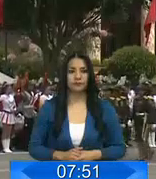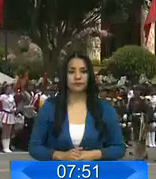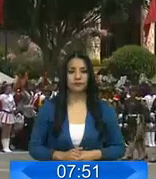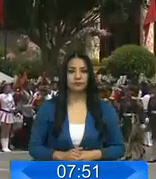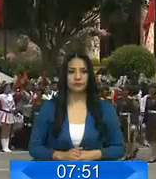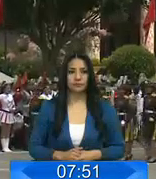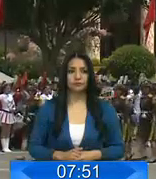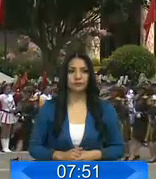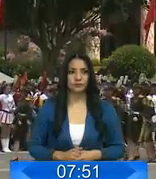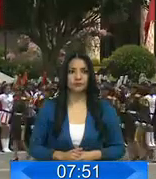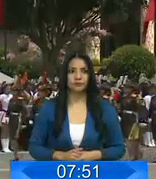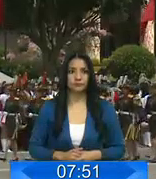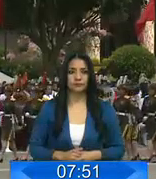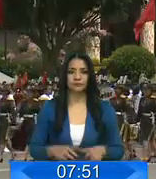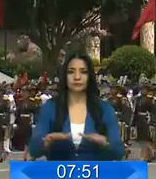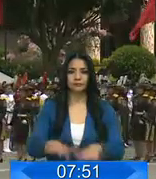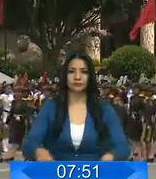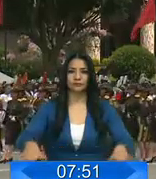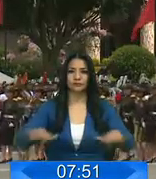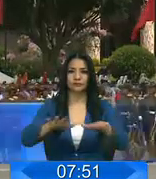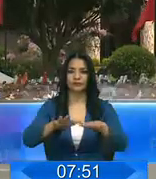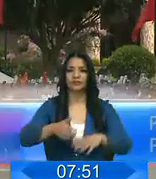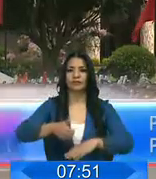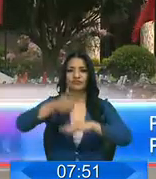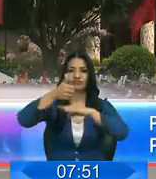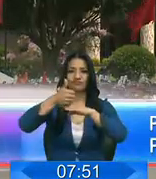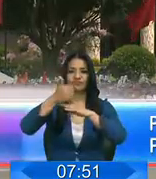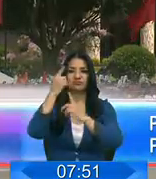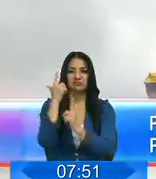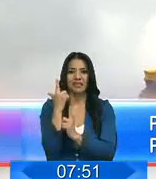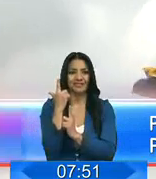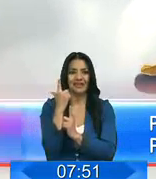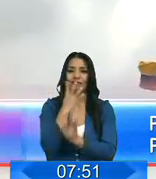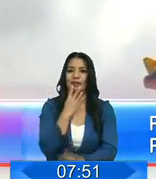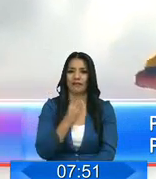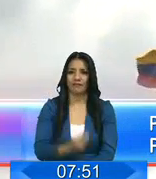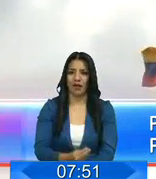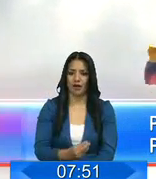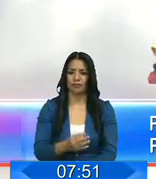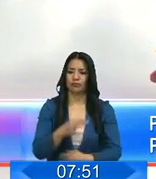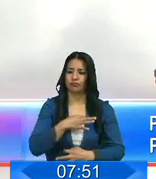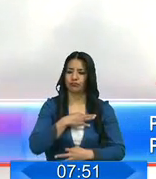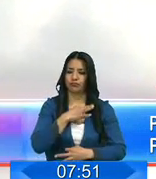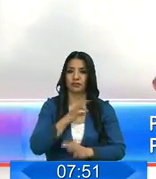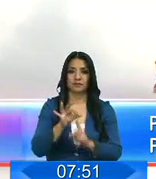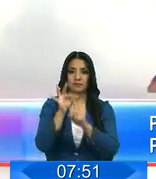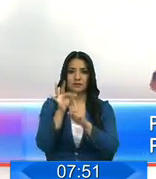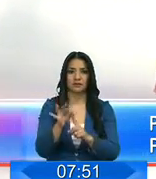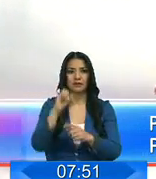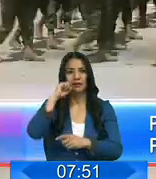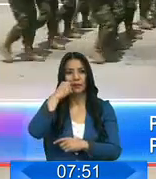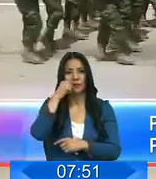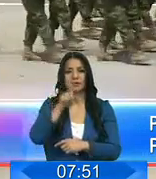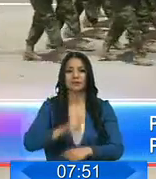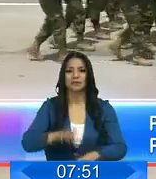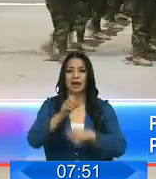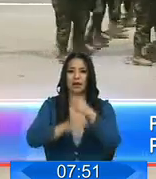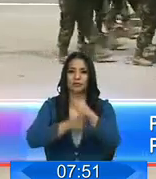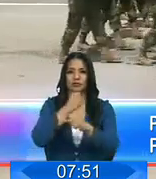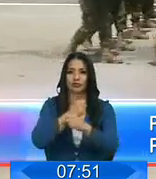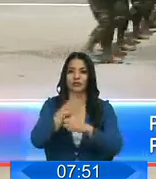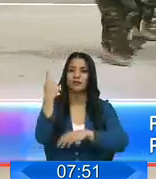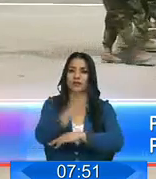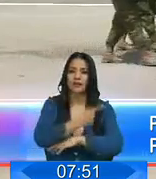El campo de Marte de la Escuela Superior Militar Eloy Alfaro se vistió de gala para recordar 190 años de la Batalla de Tarqui, día del